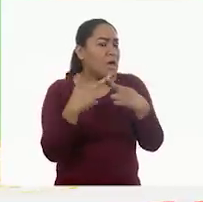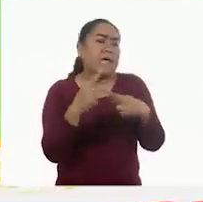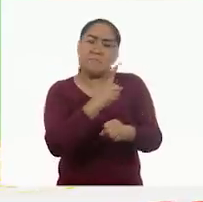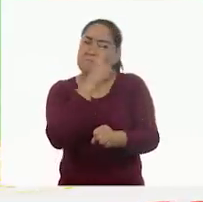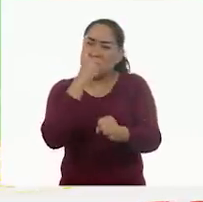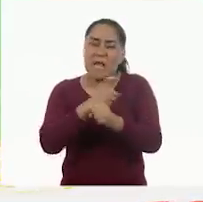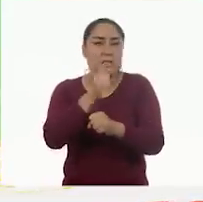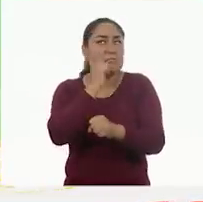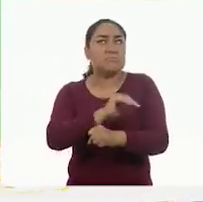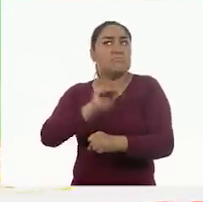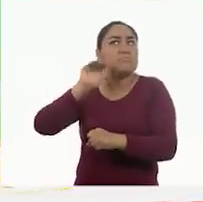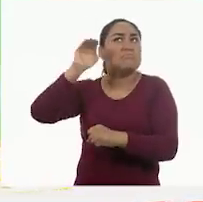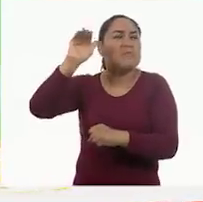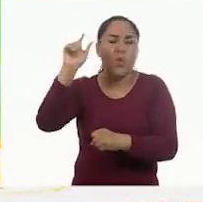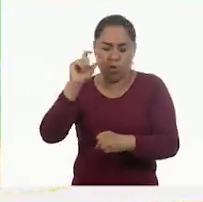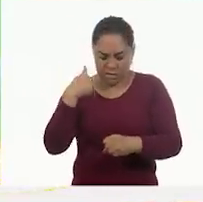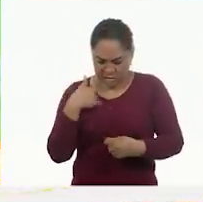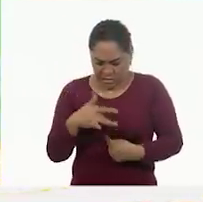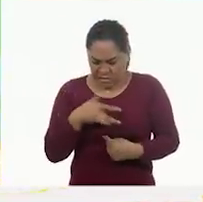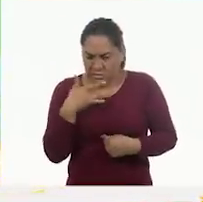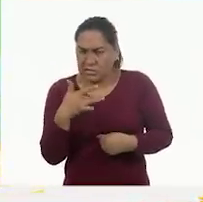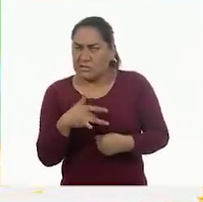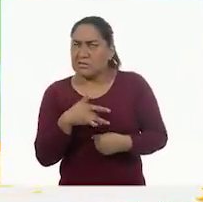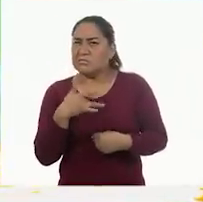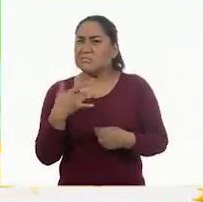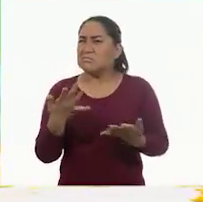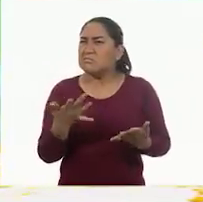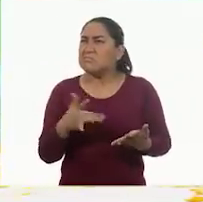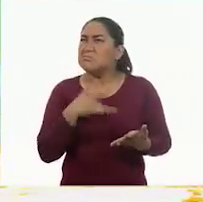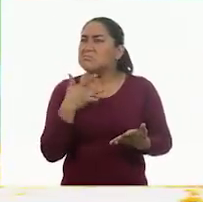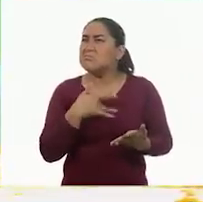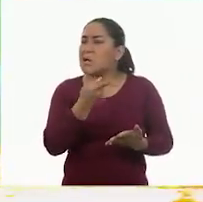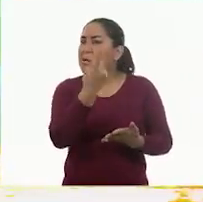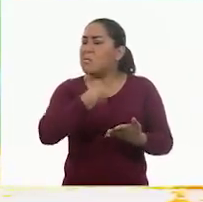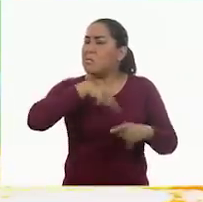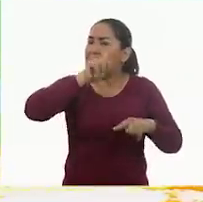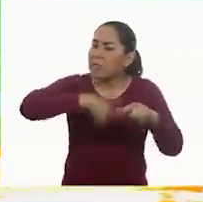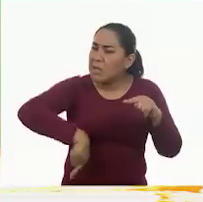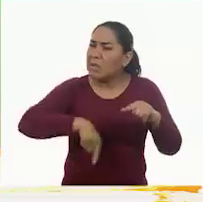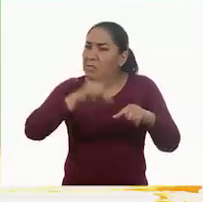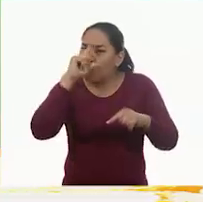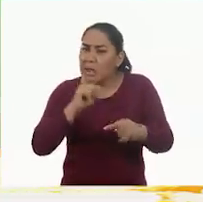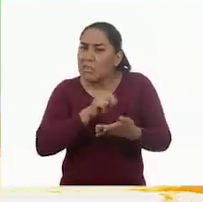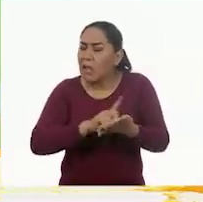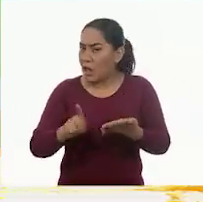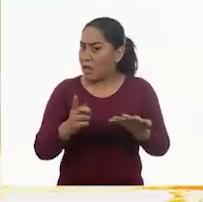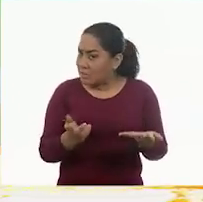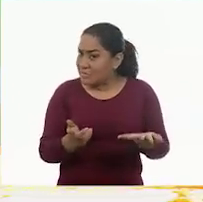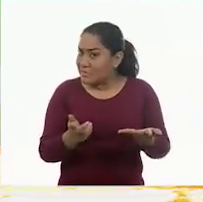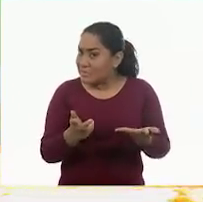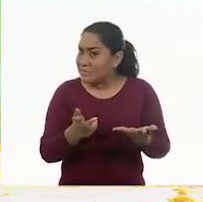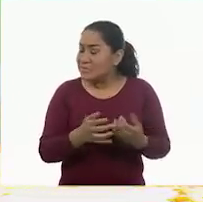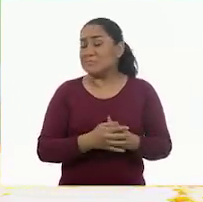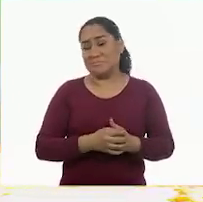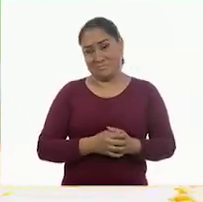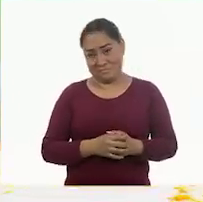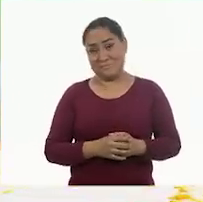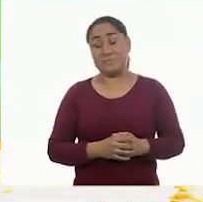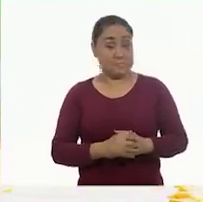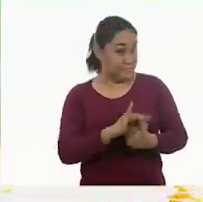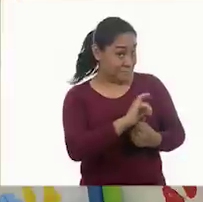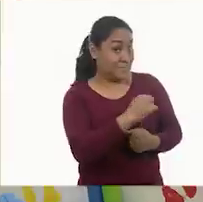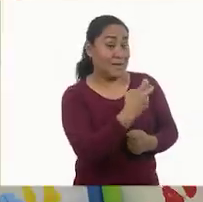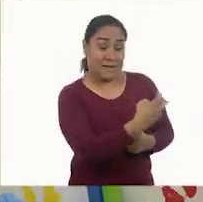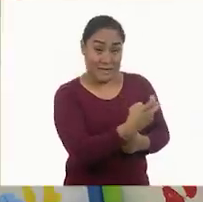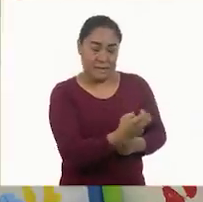que acudimos cuando sentimos que están vulnerando, ¿verdad? Sí, nuestros Sí, lo dijiste derechos. bien. Sí, exacto.